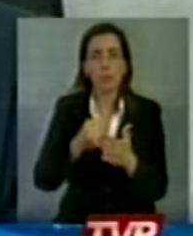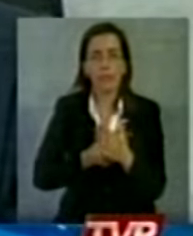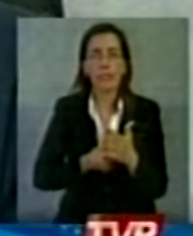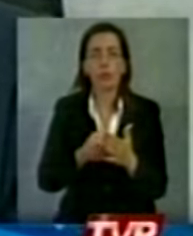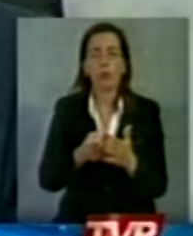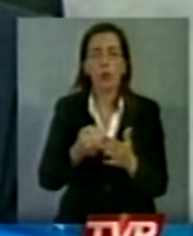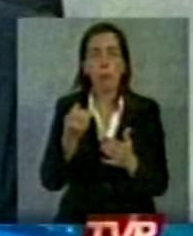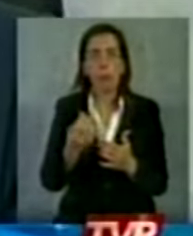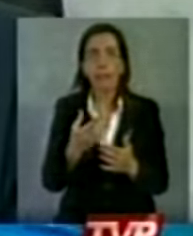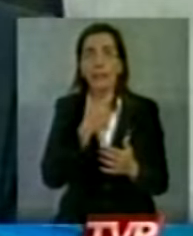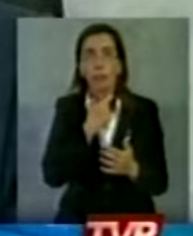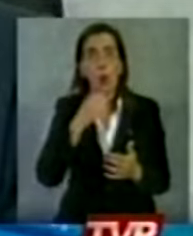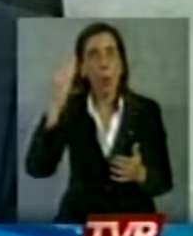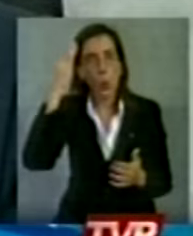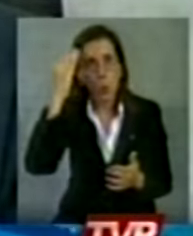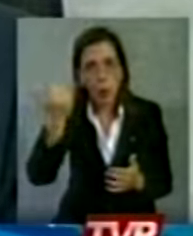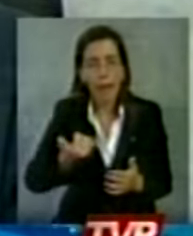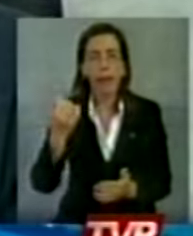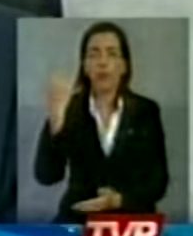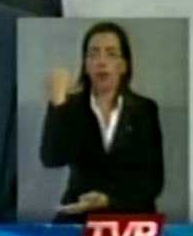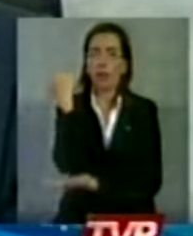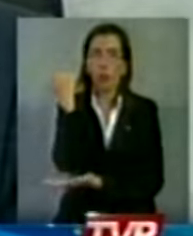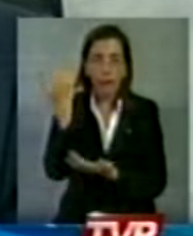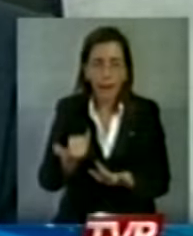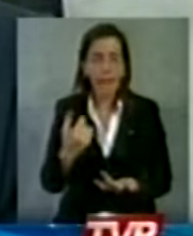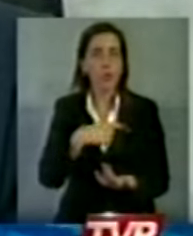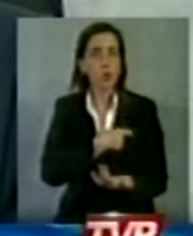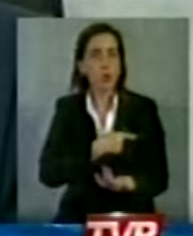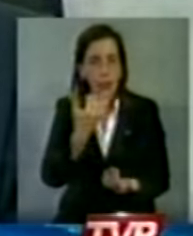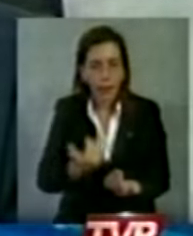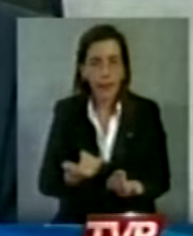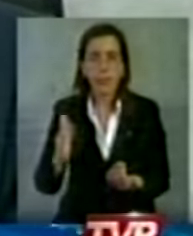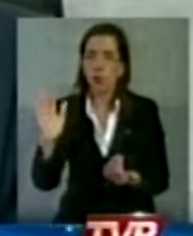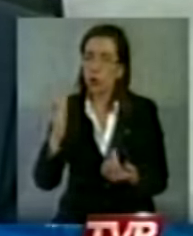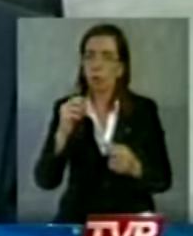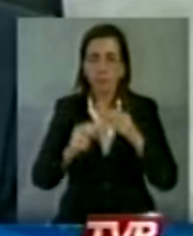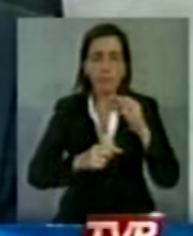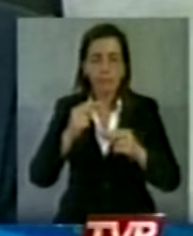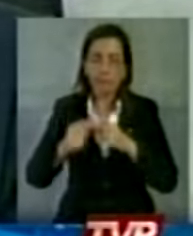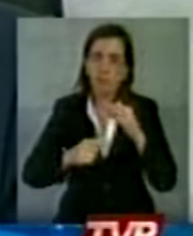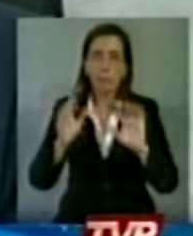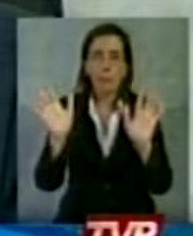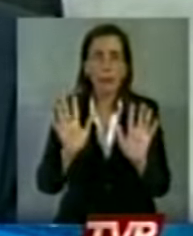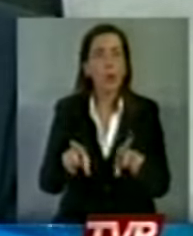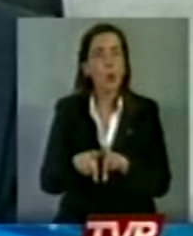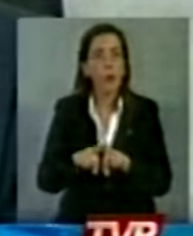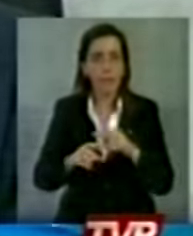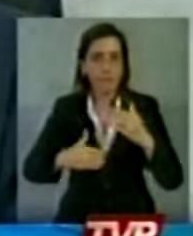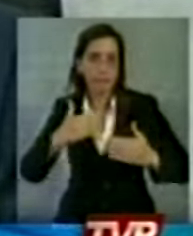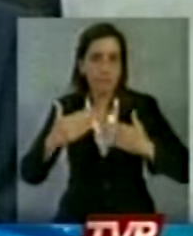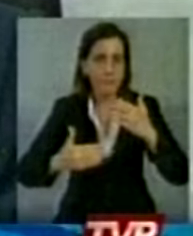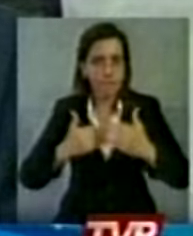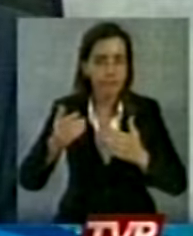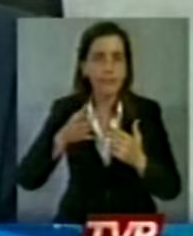nuestro capital cultural, económico y social. Es el capital que nosotros mismos supimos construir, es el